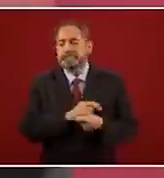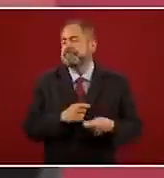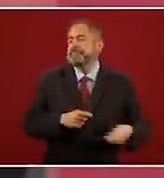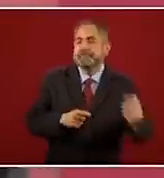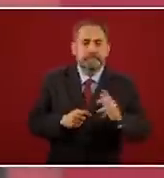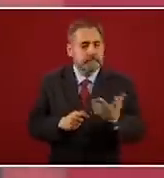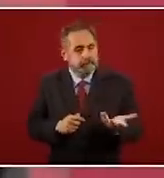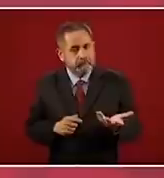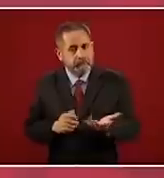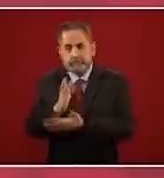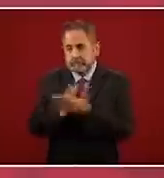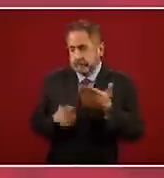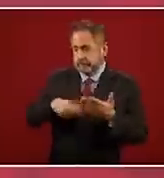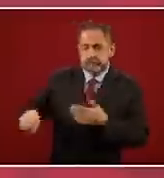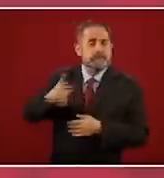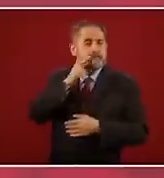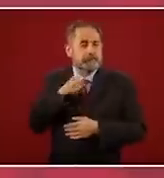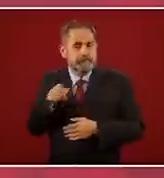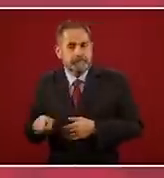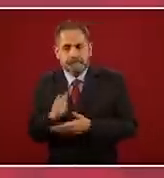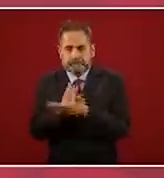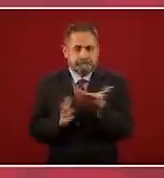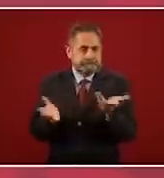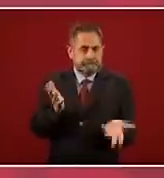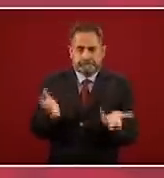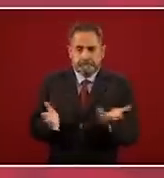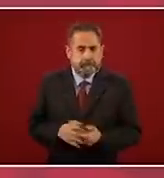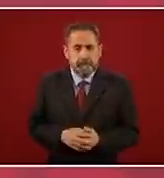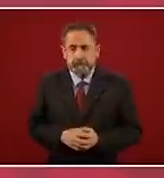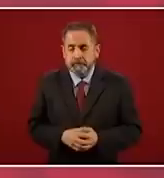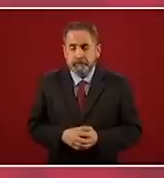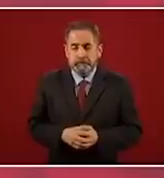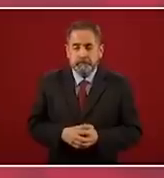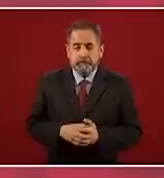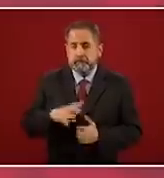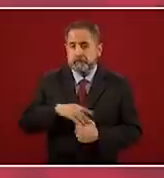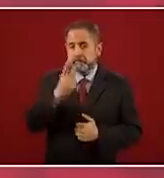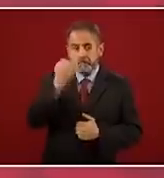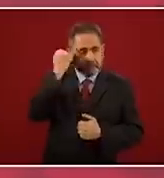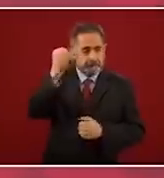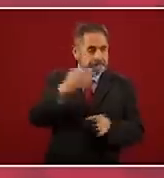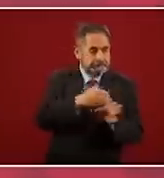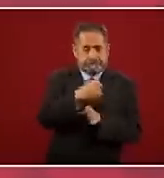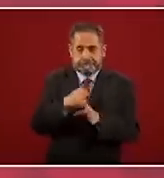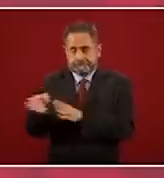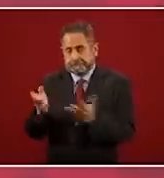y la otra parte quedó en Pemex, hay dos criterios.